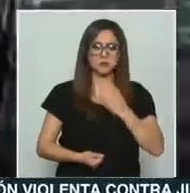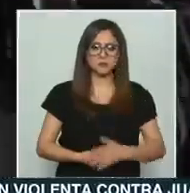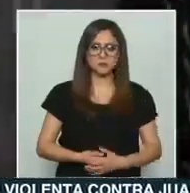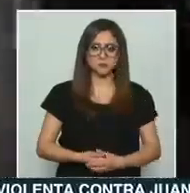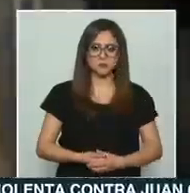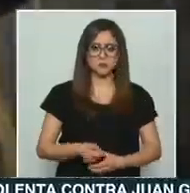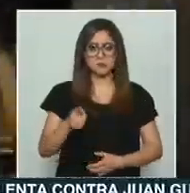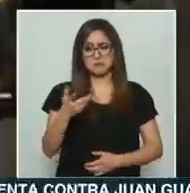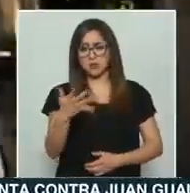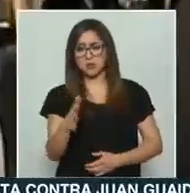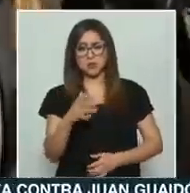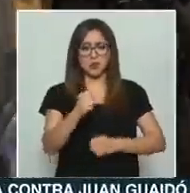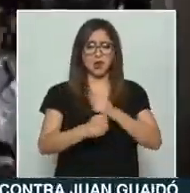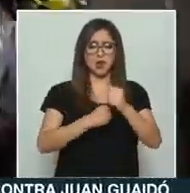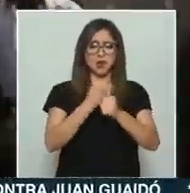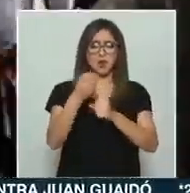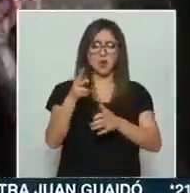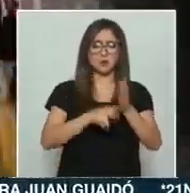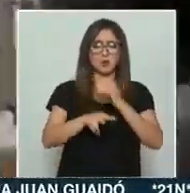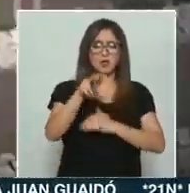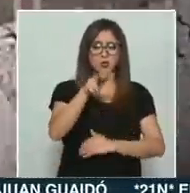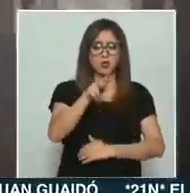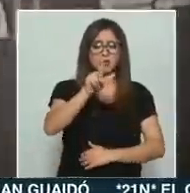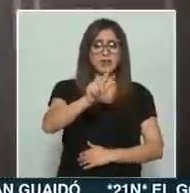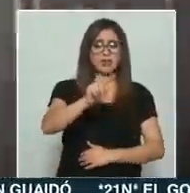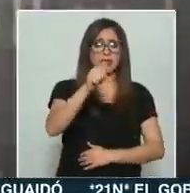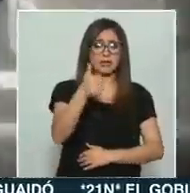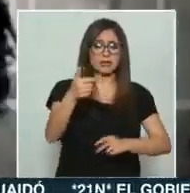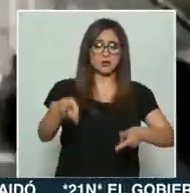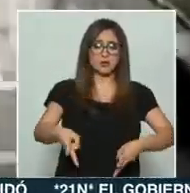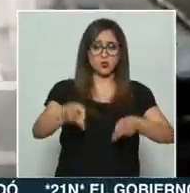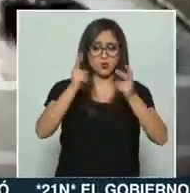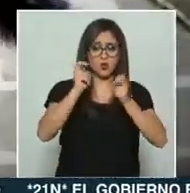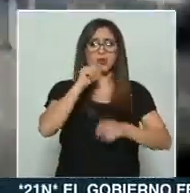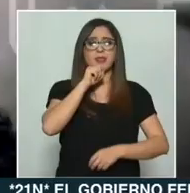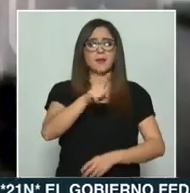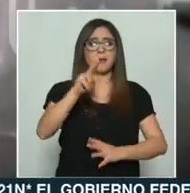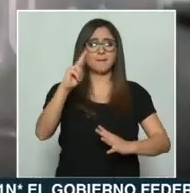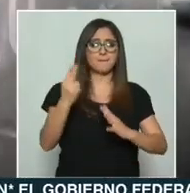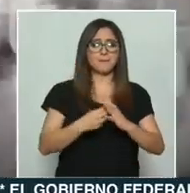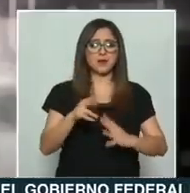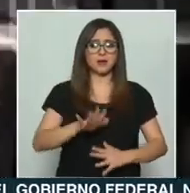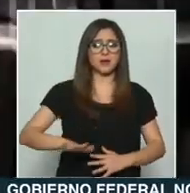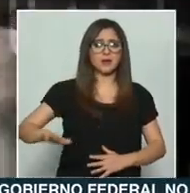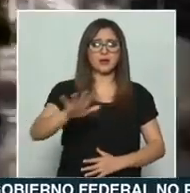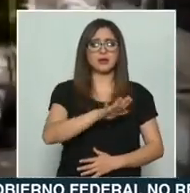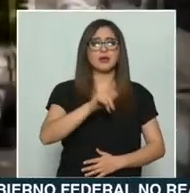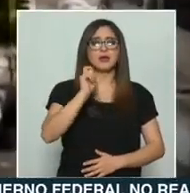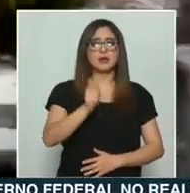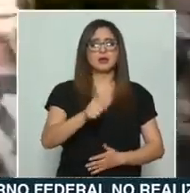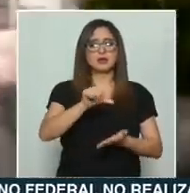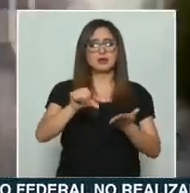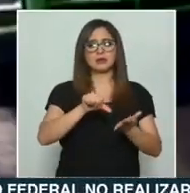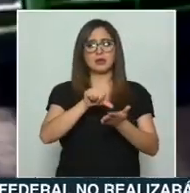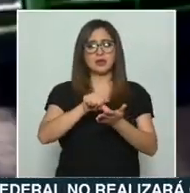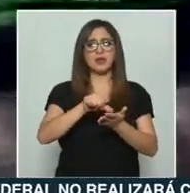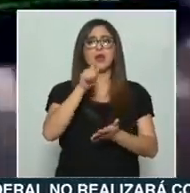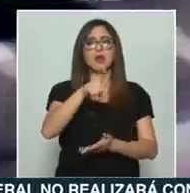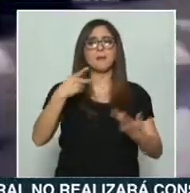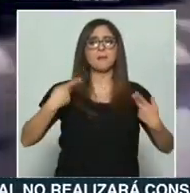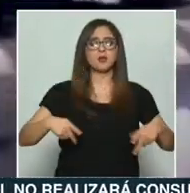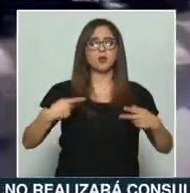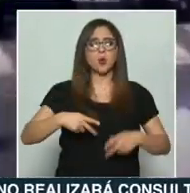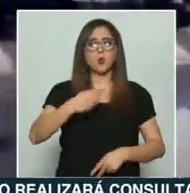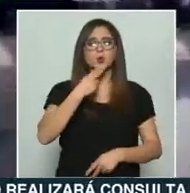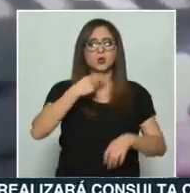Se estima que al menos en 2018, 76 de los asaltos y asesinatos ocurridos en el centro de la ciudad fueron cometidos en motocicletas, y